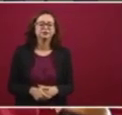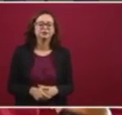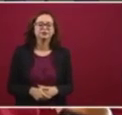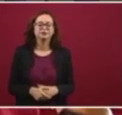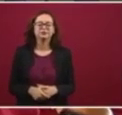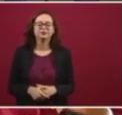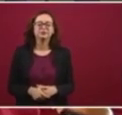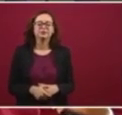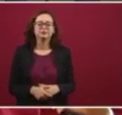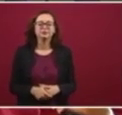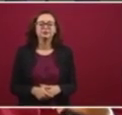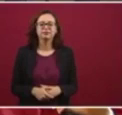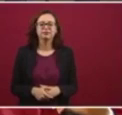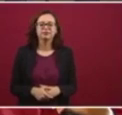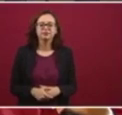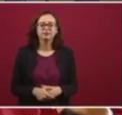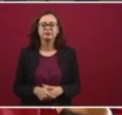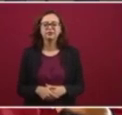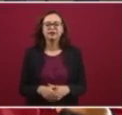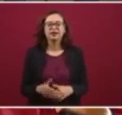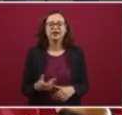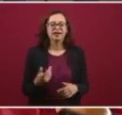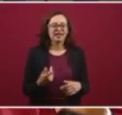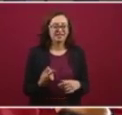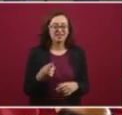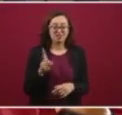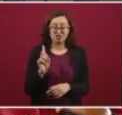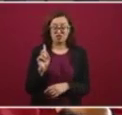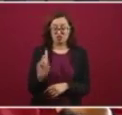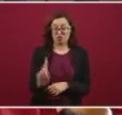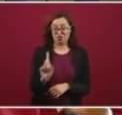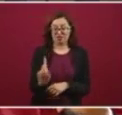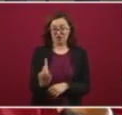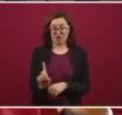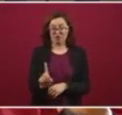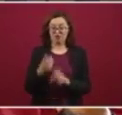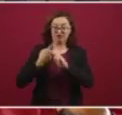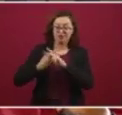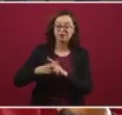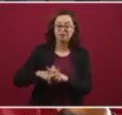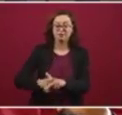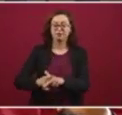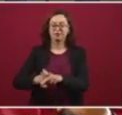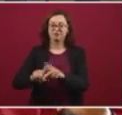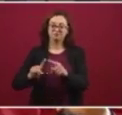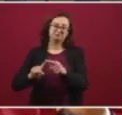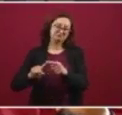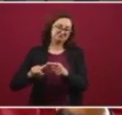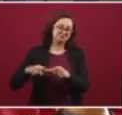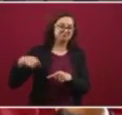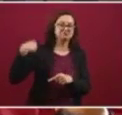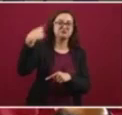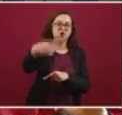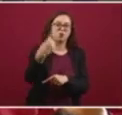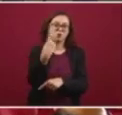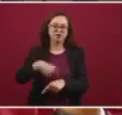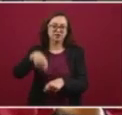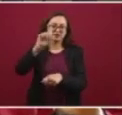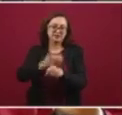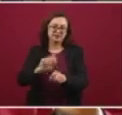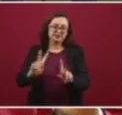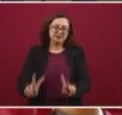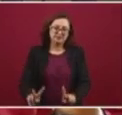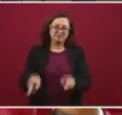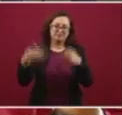Van a estar del próximo domingo hasta que se subasten. Van a